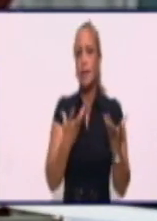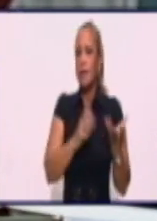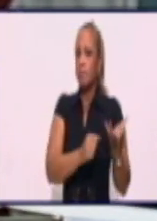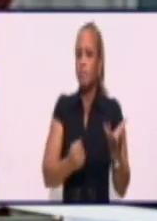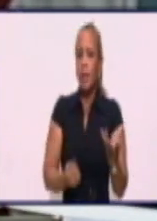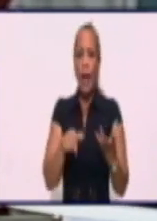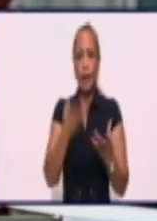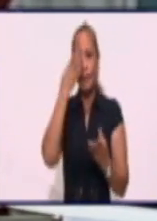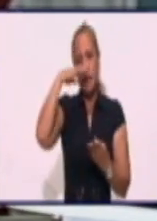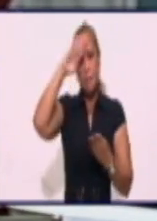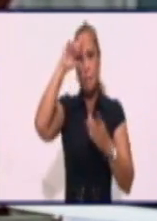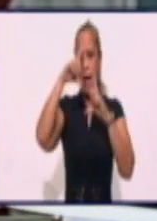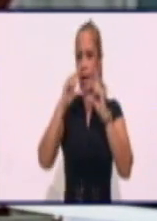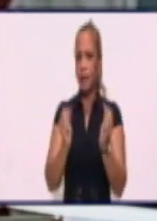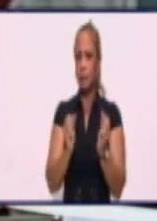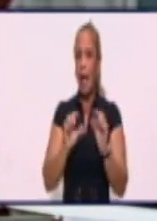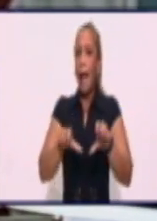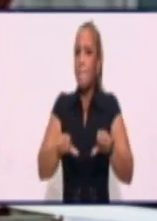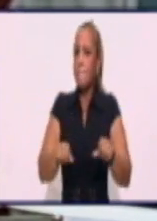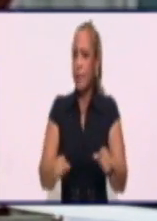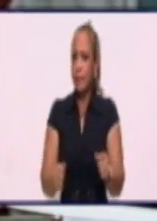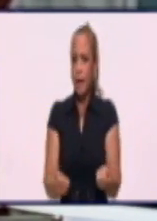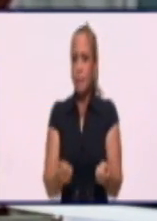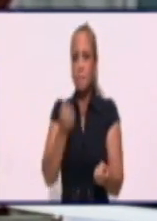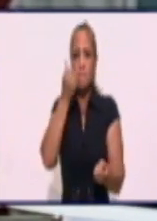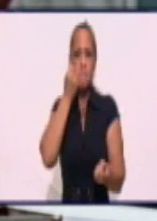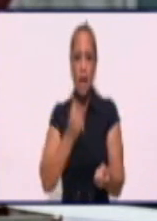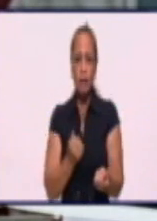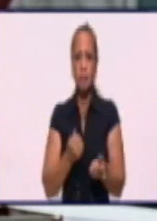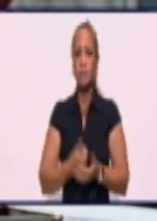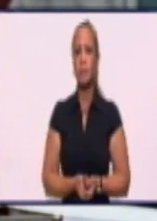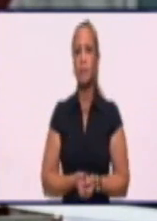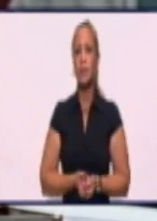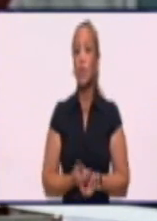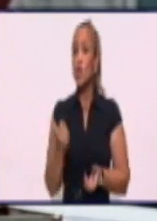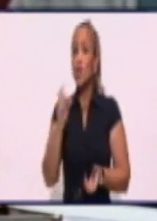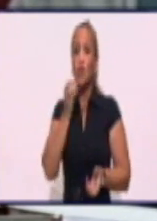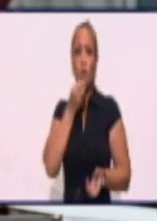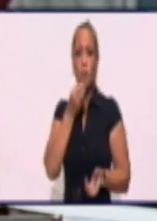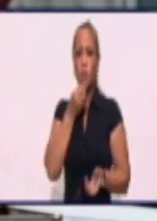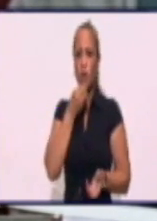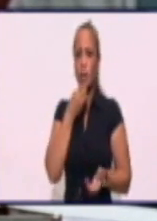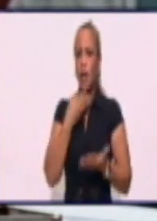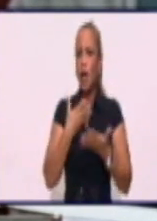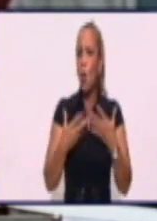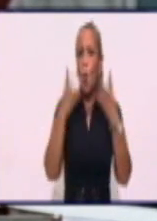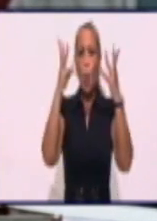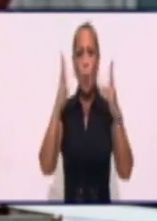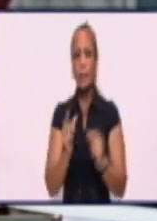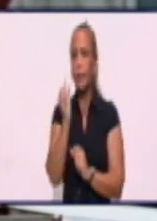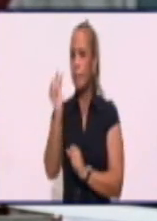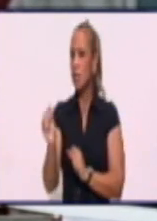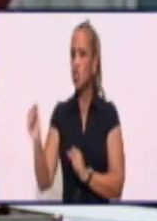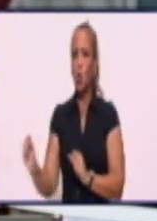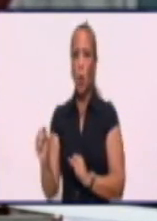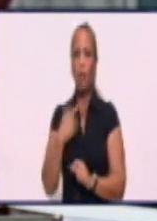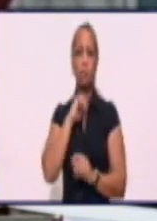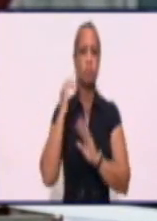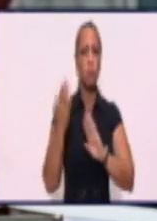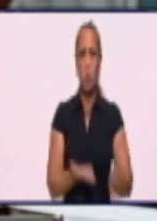es apretar más la tuerca. No importa cuántas personas mueran por falta